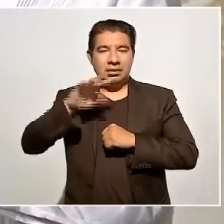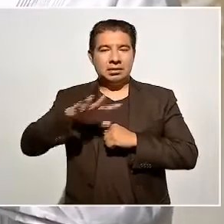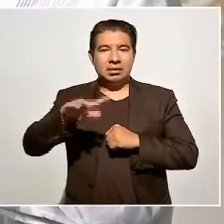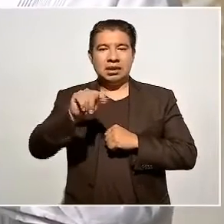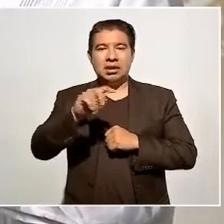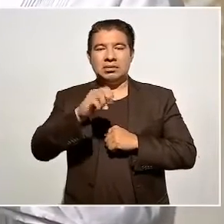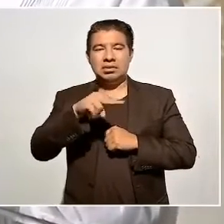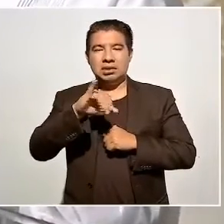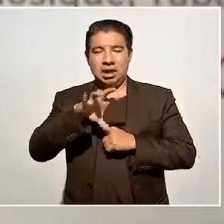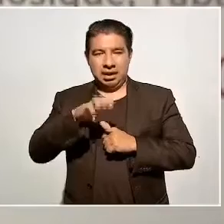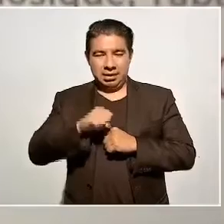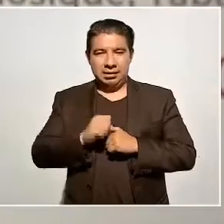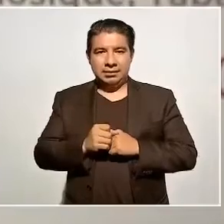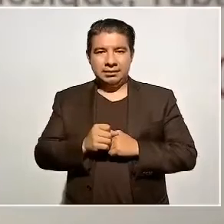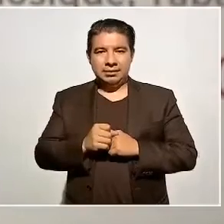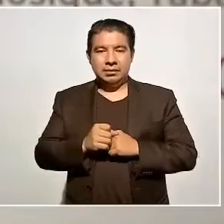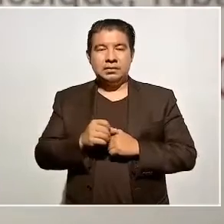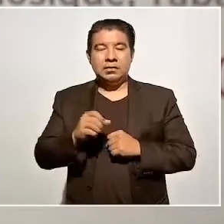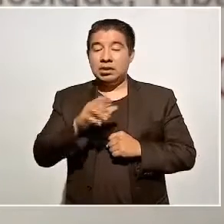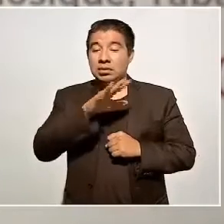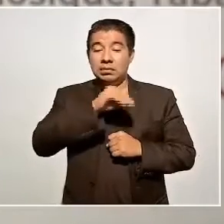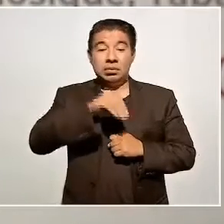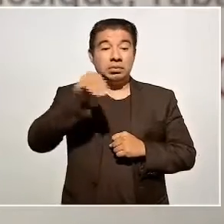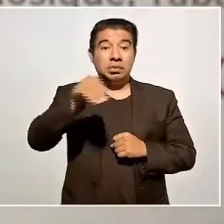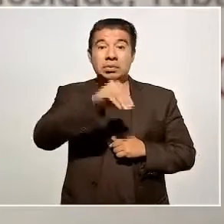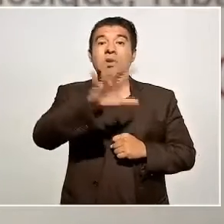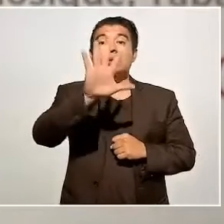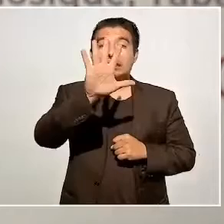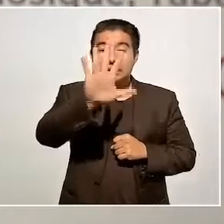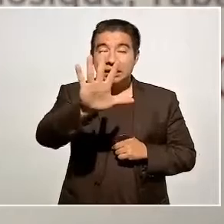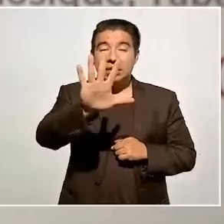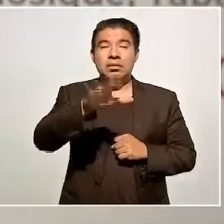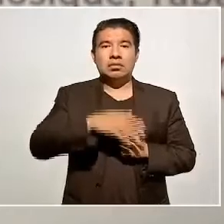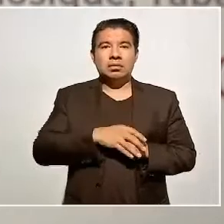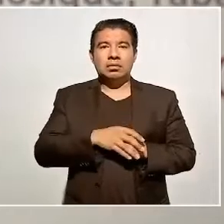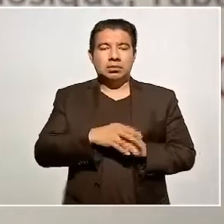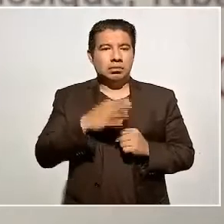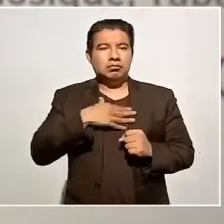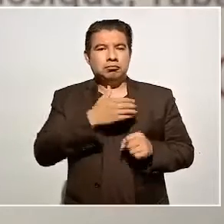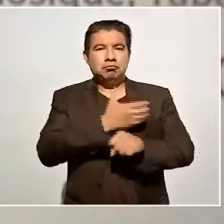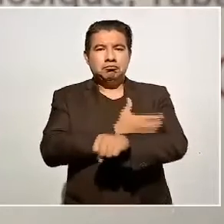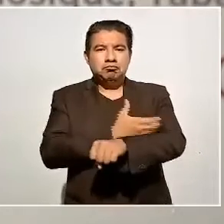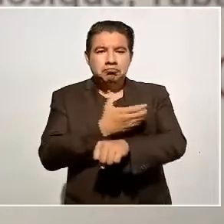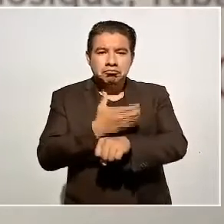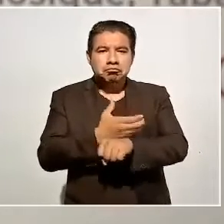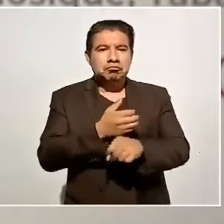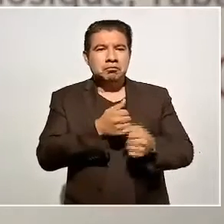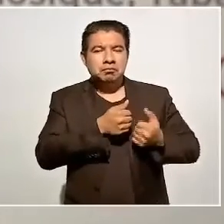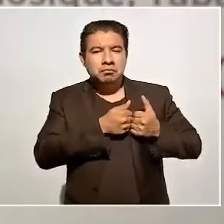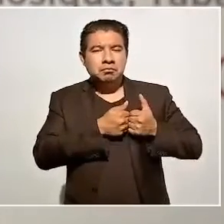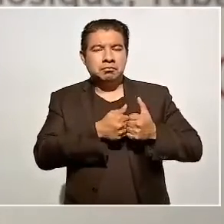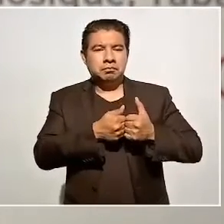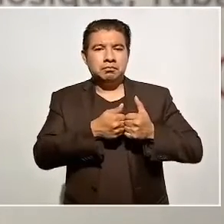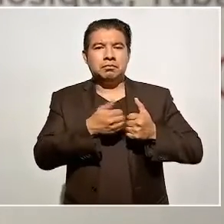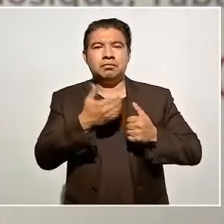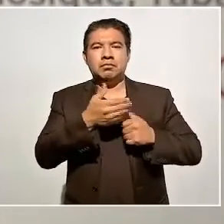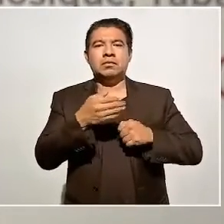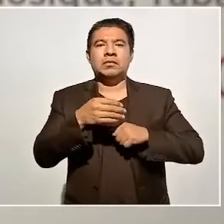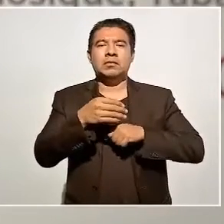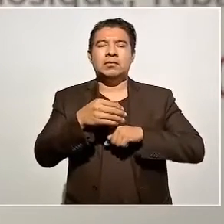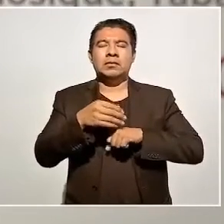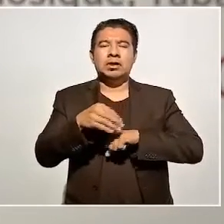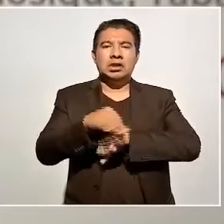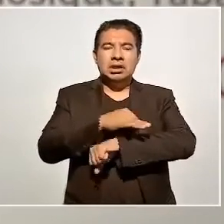Tenosique. 5 tramos. Me acompaña el ingeniero